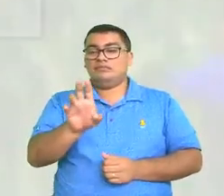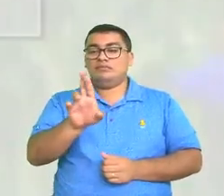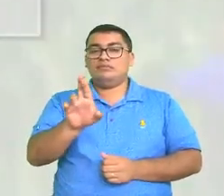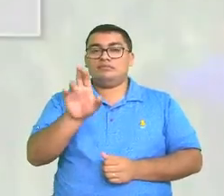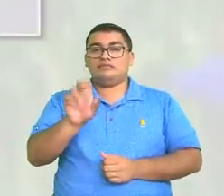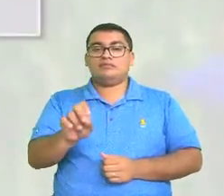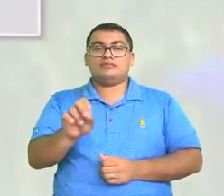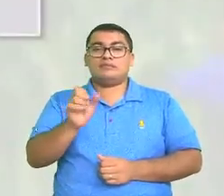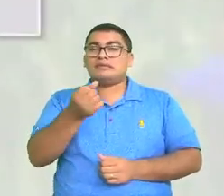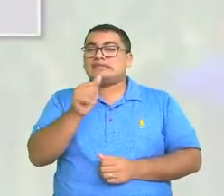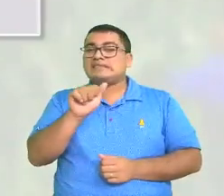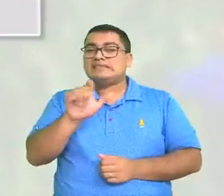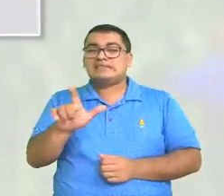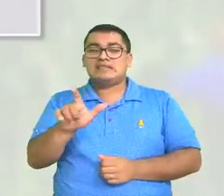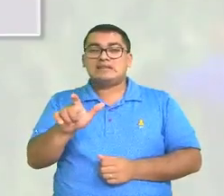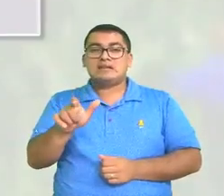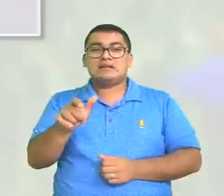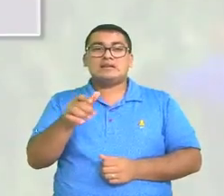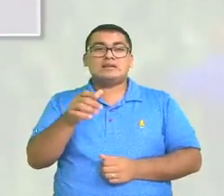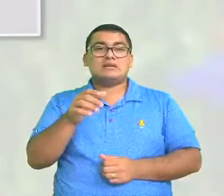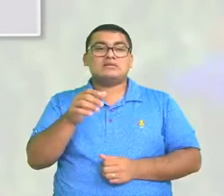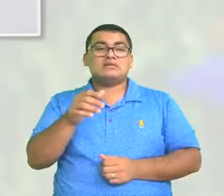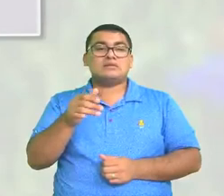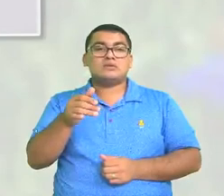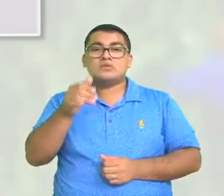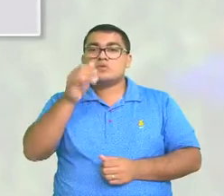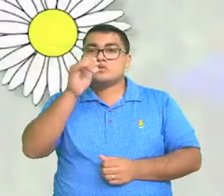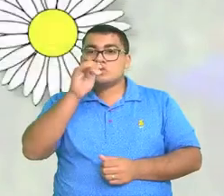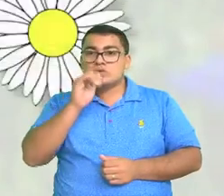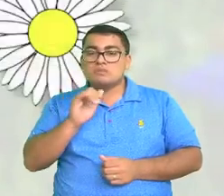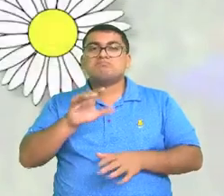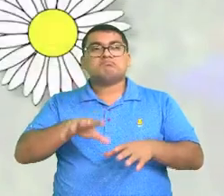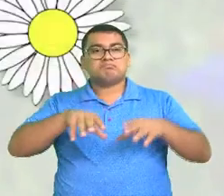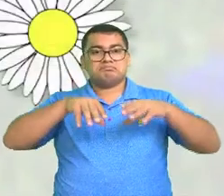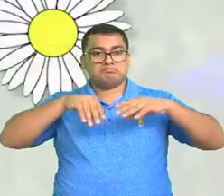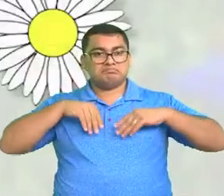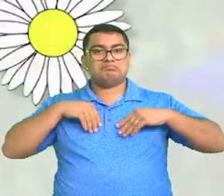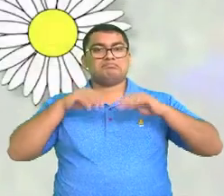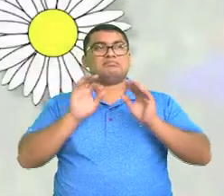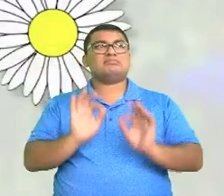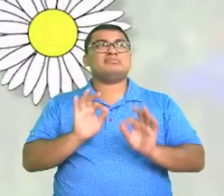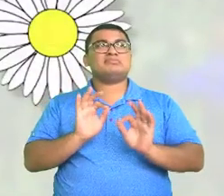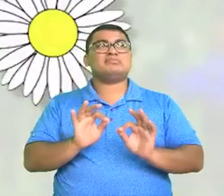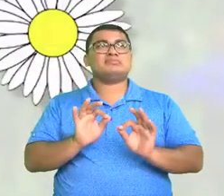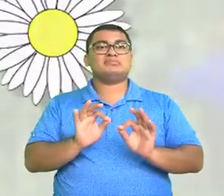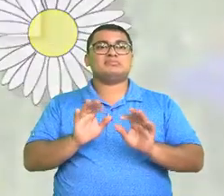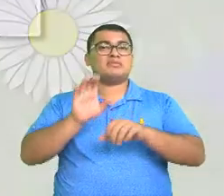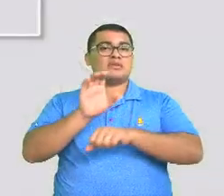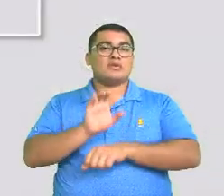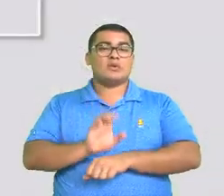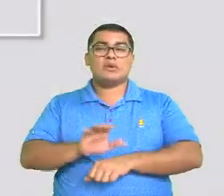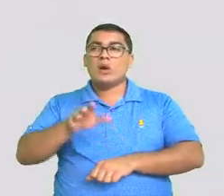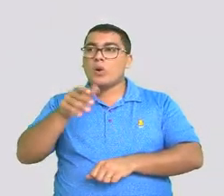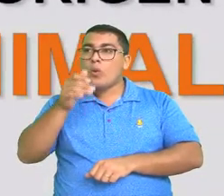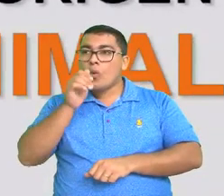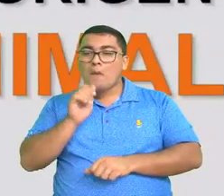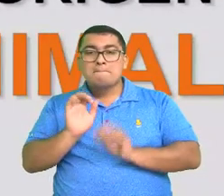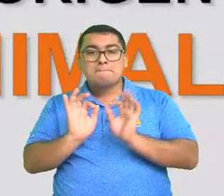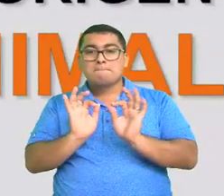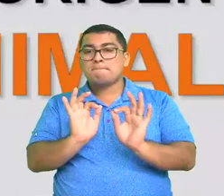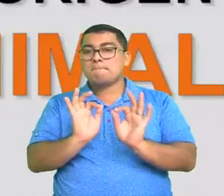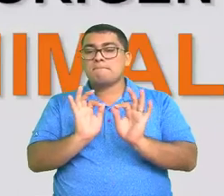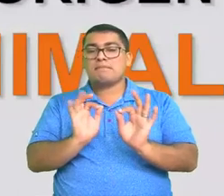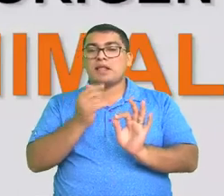rehidratación oral saladito cuesta un poquito que se adapte, pero lo van a aceptar, ¿verdad? Pero y acostumbrarlo al paladar, niño. Acostumbrarlo